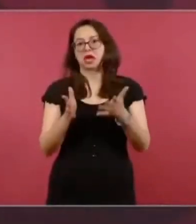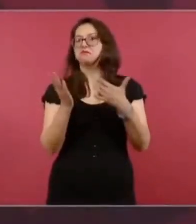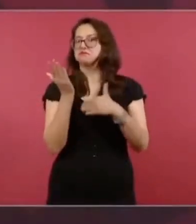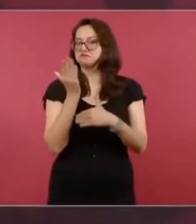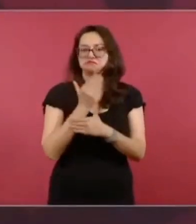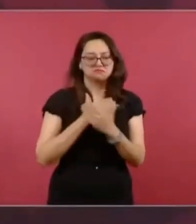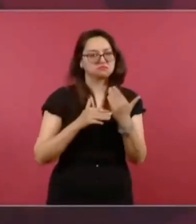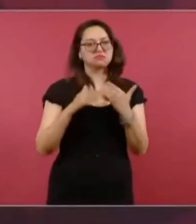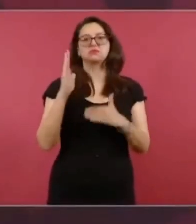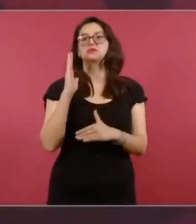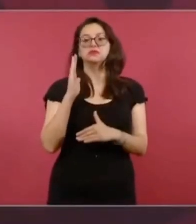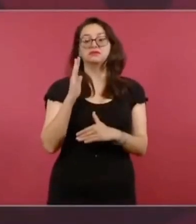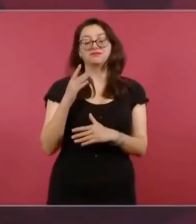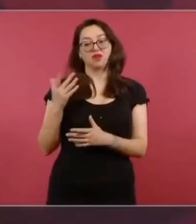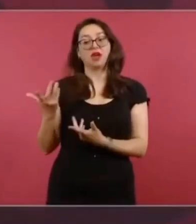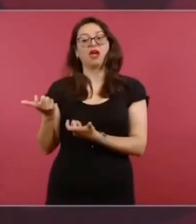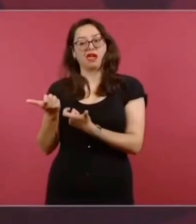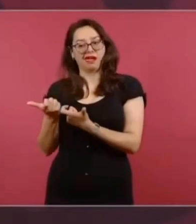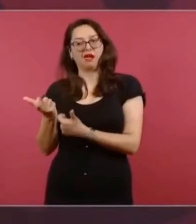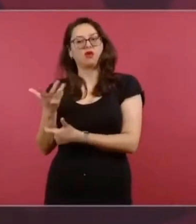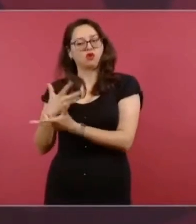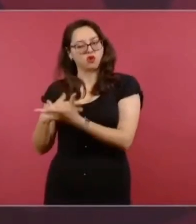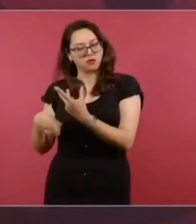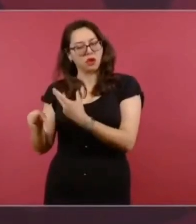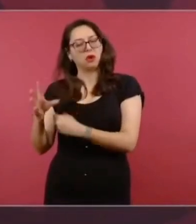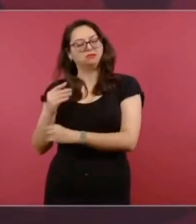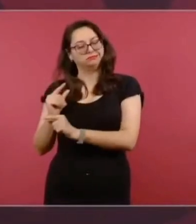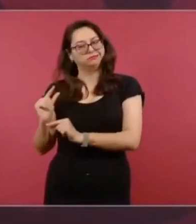ha sido ejemplar.